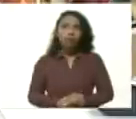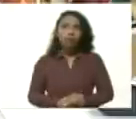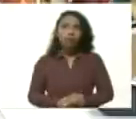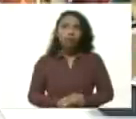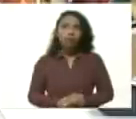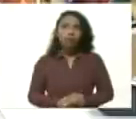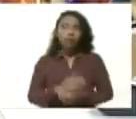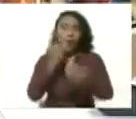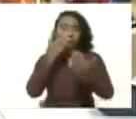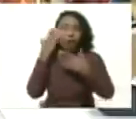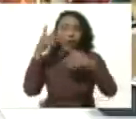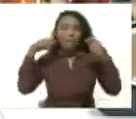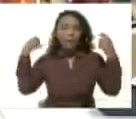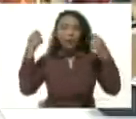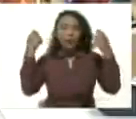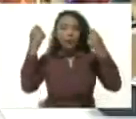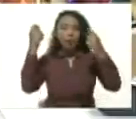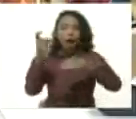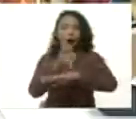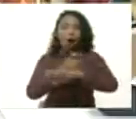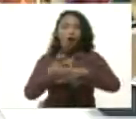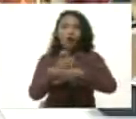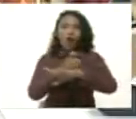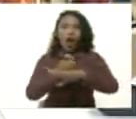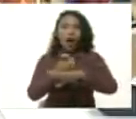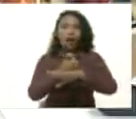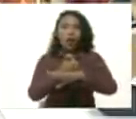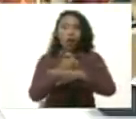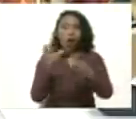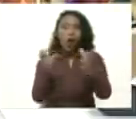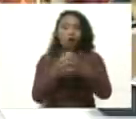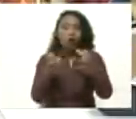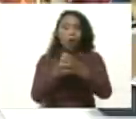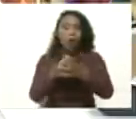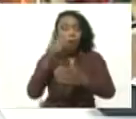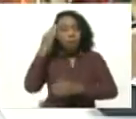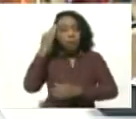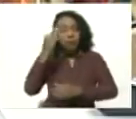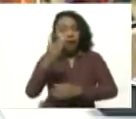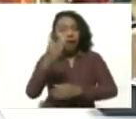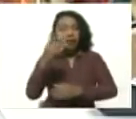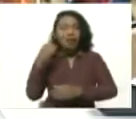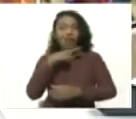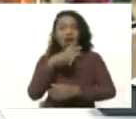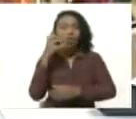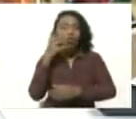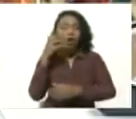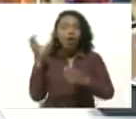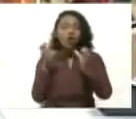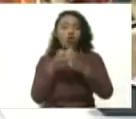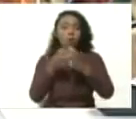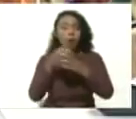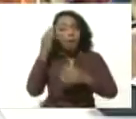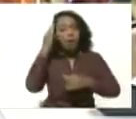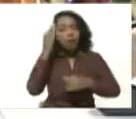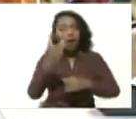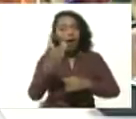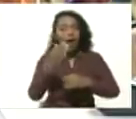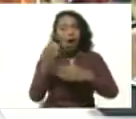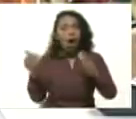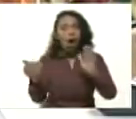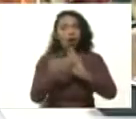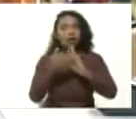Miren la campaña que hace el gobierno y los grupos paramilitares, el gobierno de Iván Duque y los grupos paramilitares